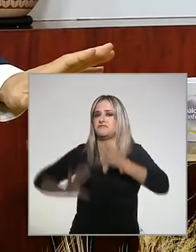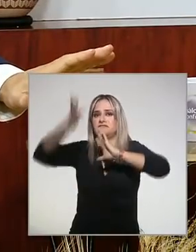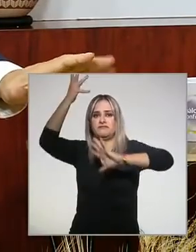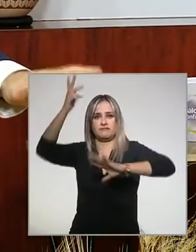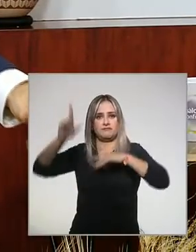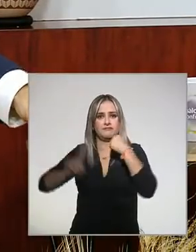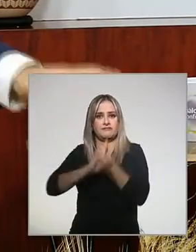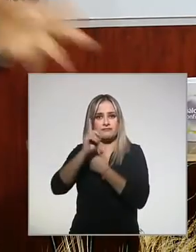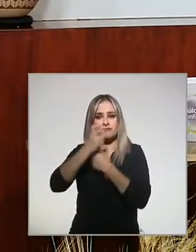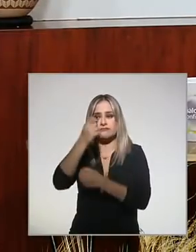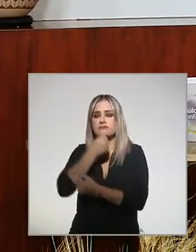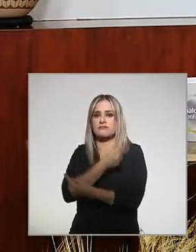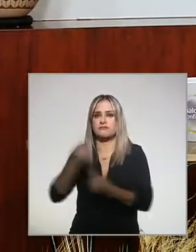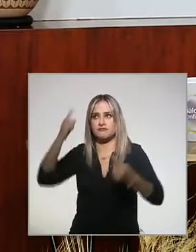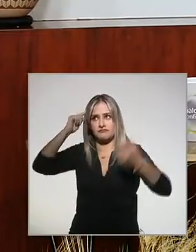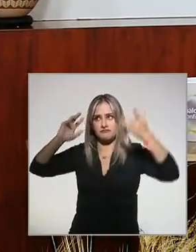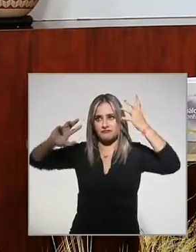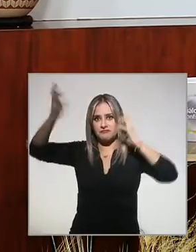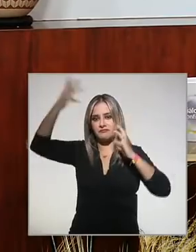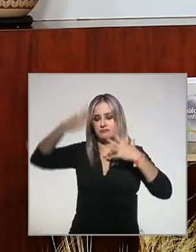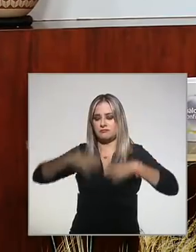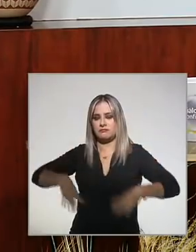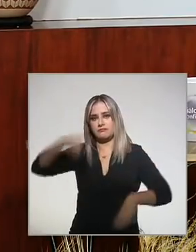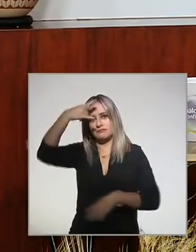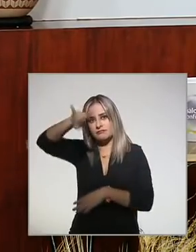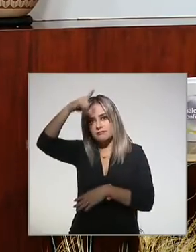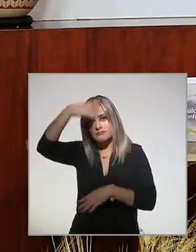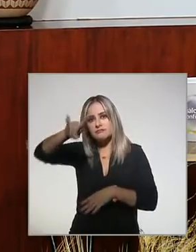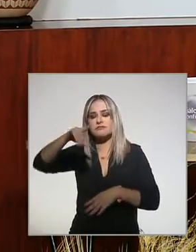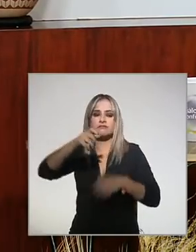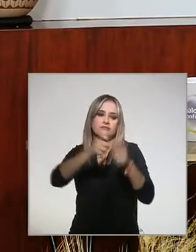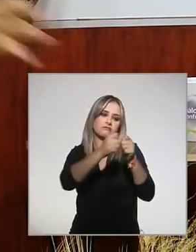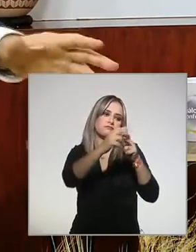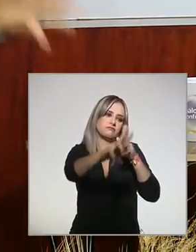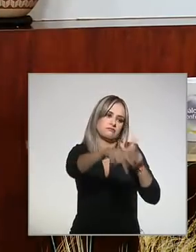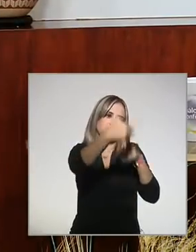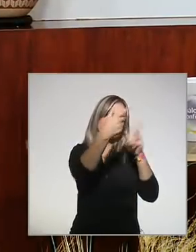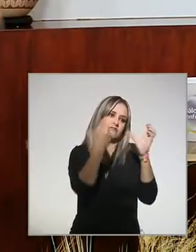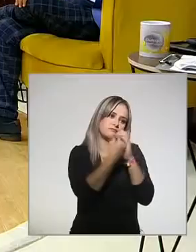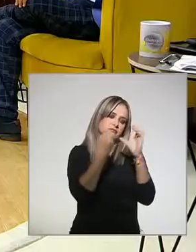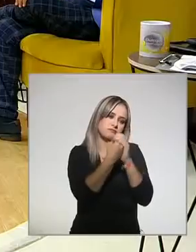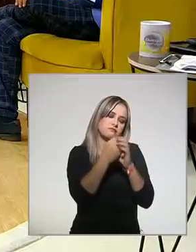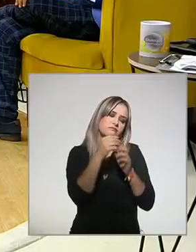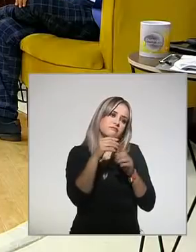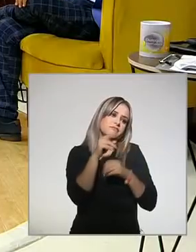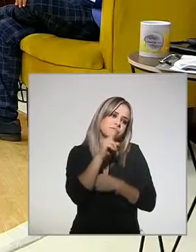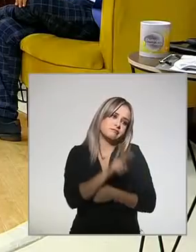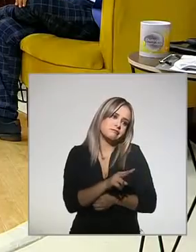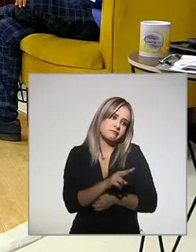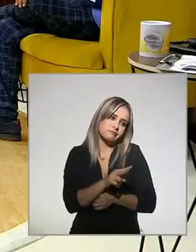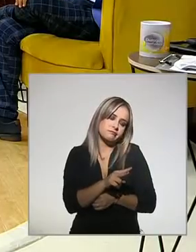niños estaban despeinados, empijamados, cuando tomaban clases en línea, cuando era el confinamiento estricto.